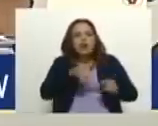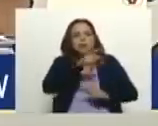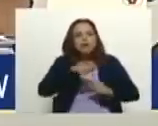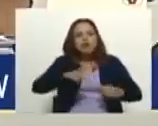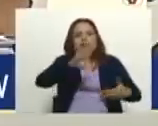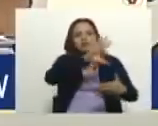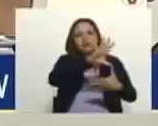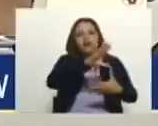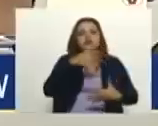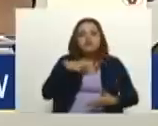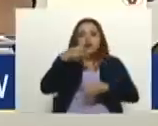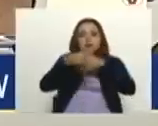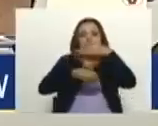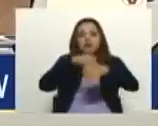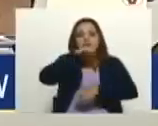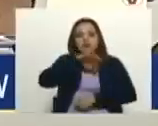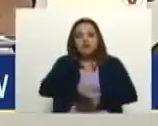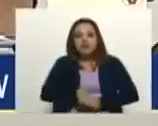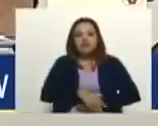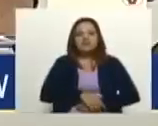a contar una anécdota